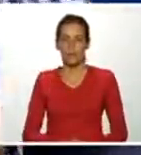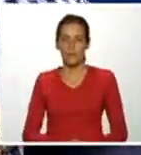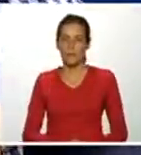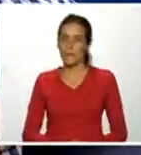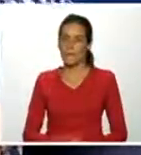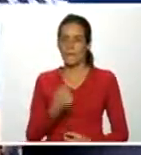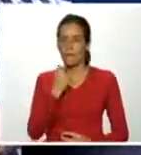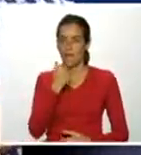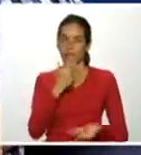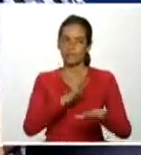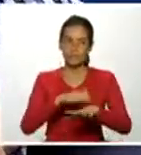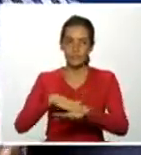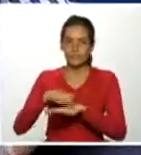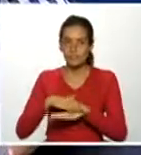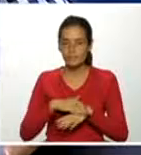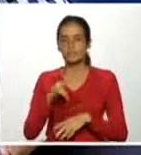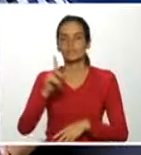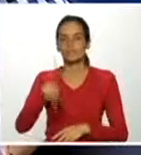De convocatorias, más bien.